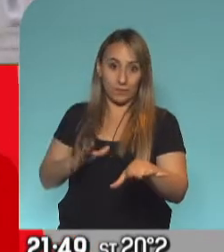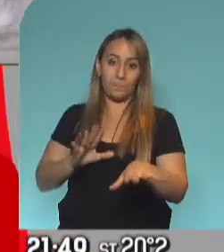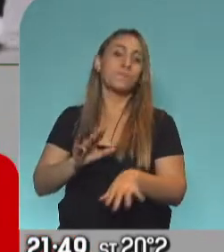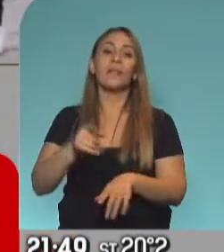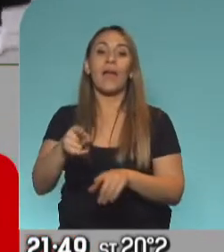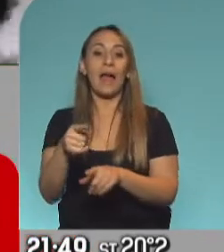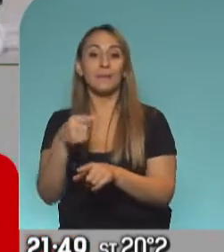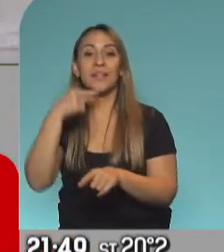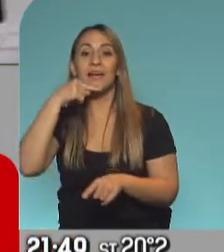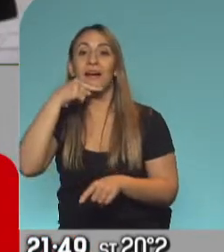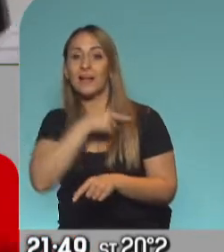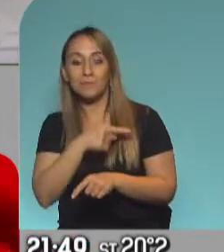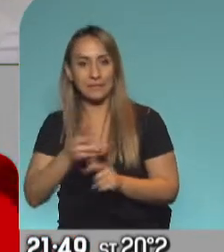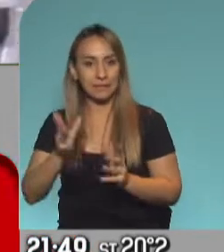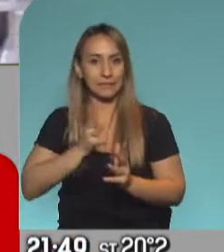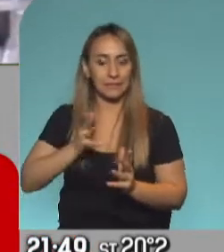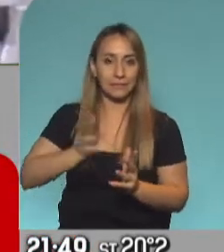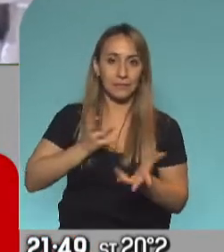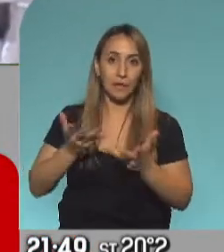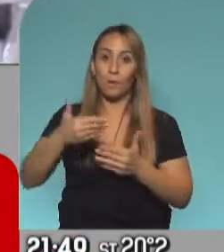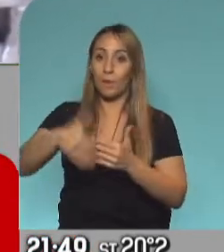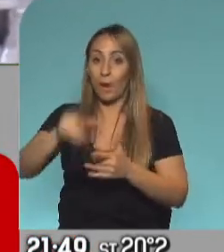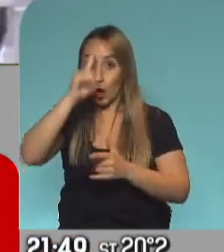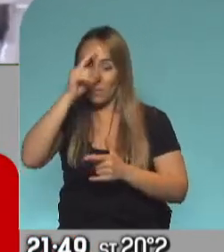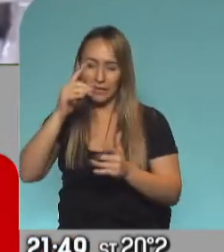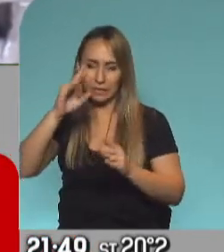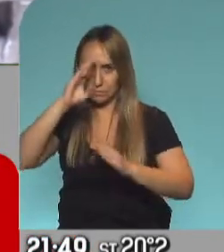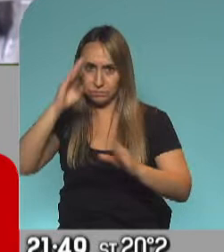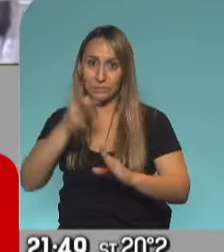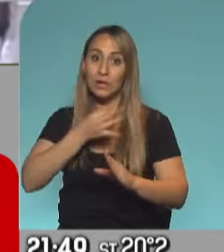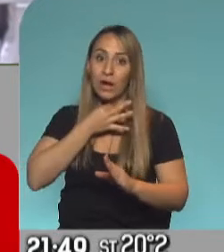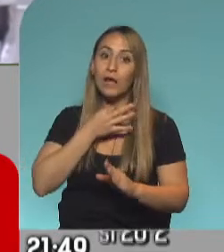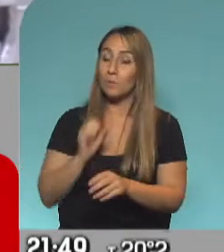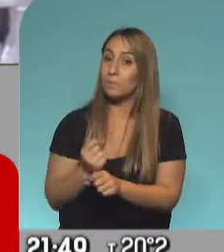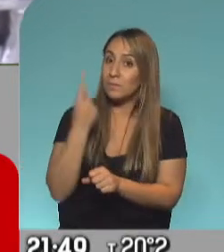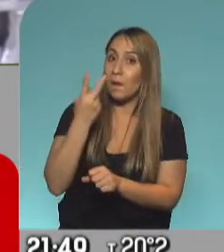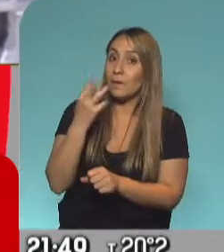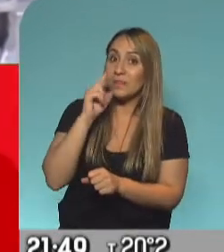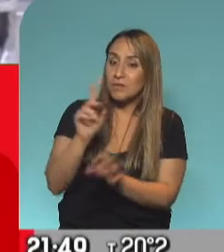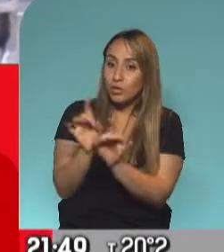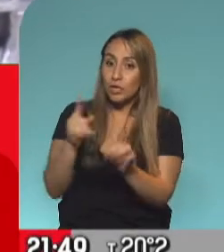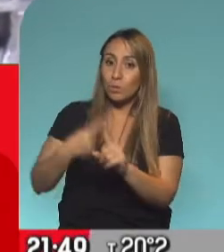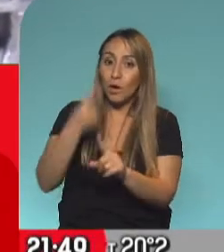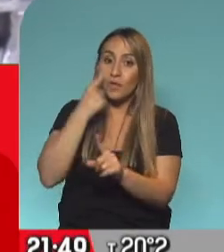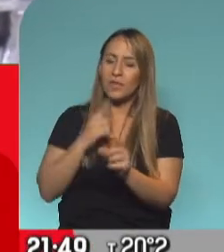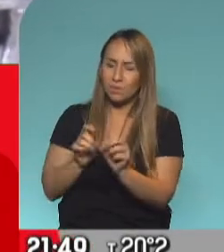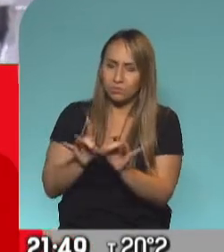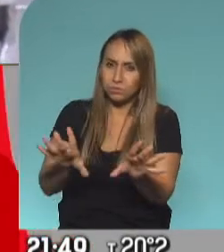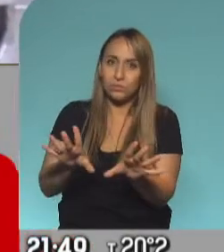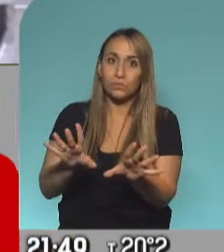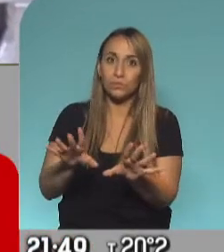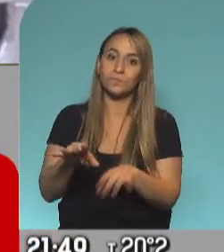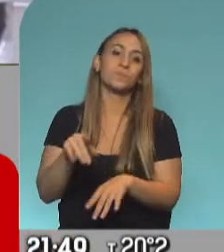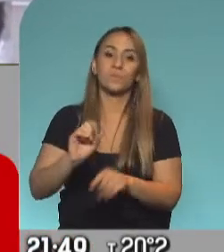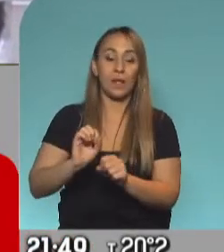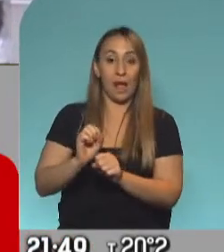un posible colapso sanitario en un país que superó por primera vez los 20.000 casos diarios y que durante la primera